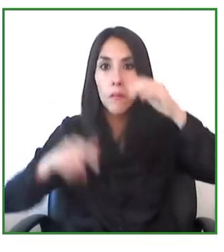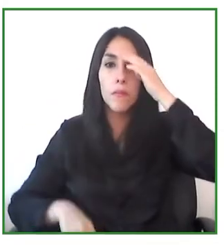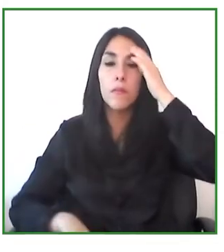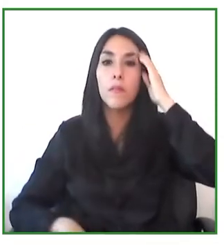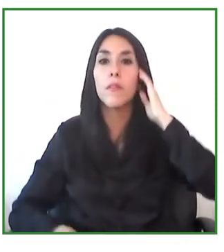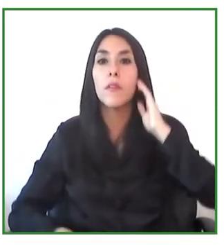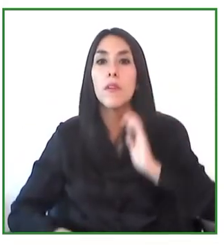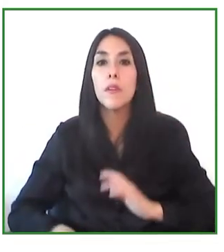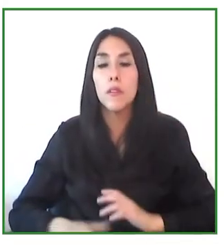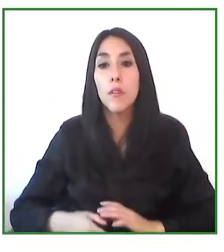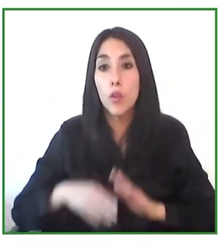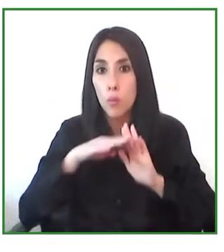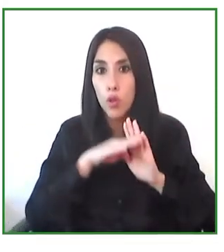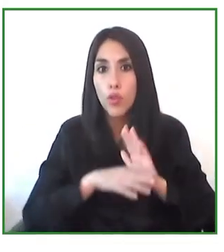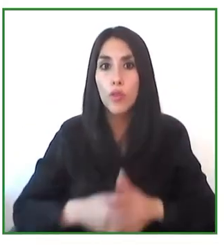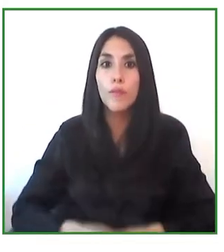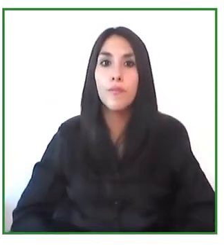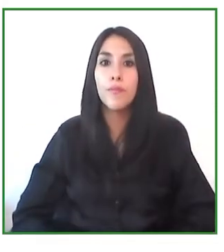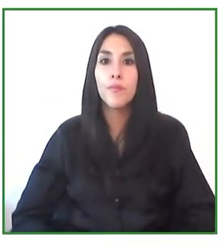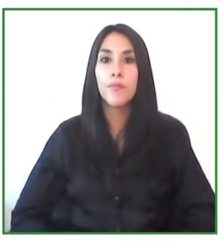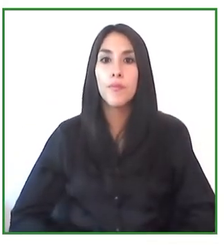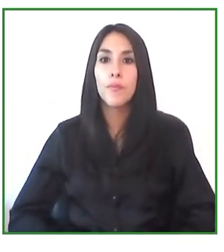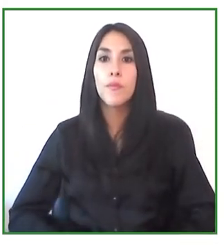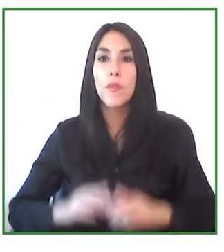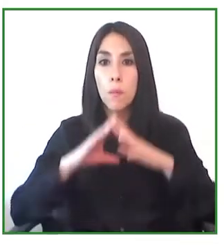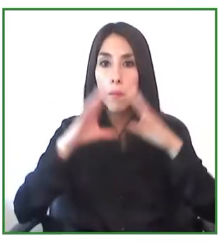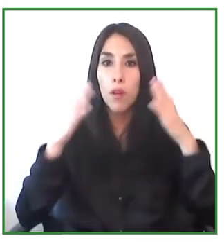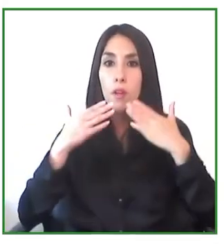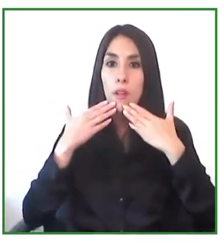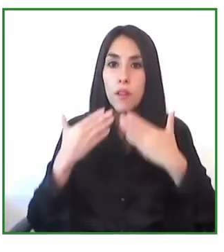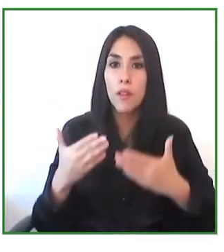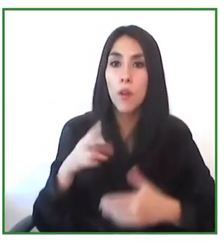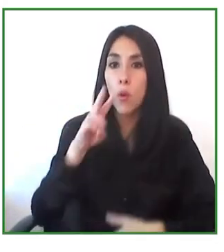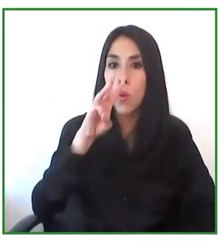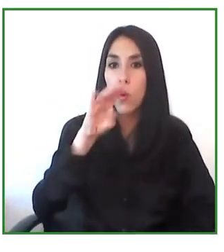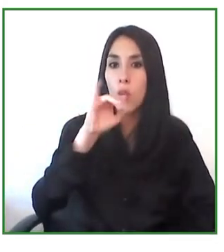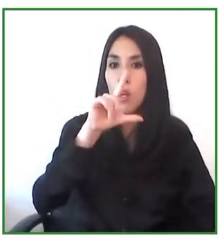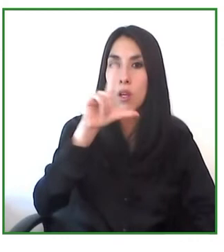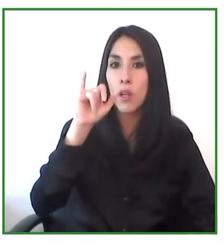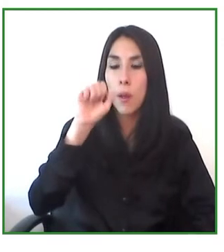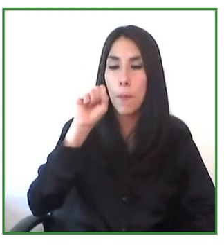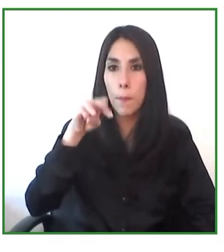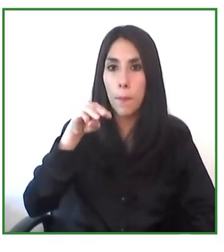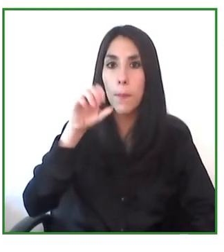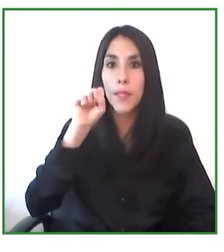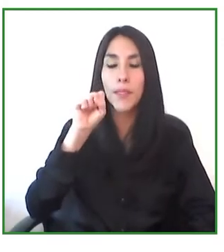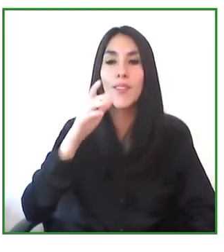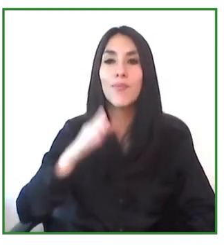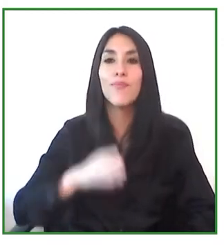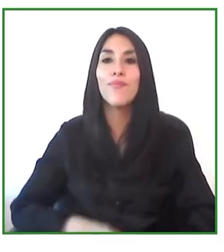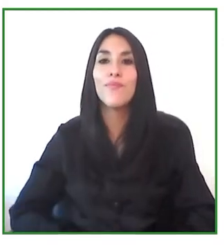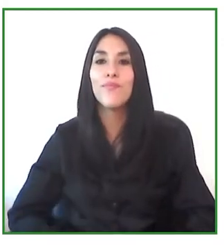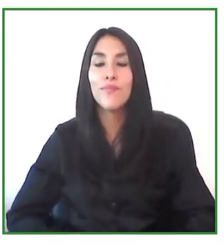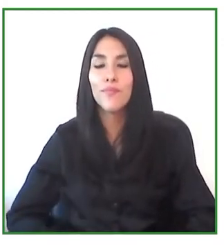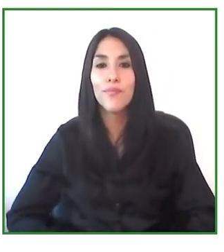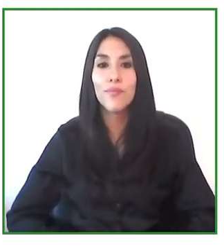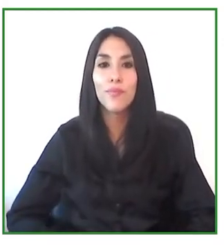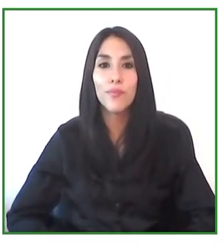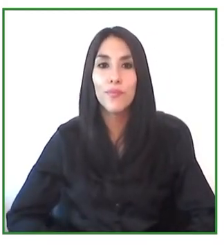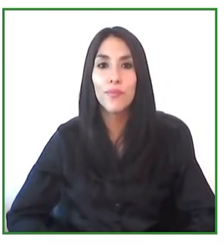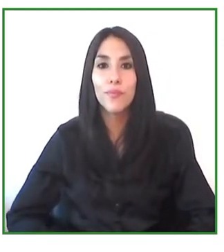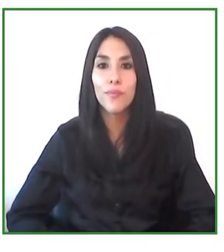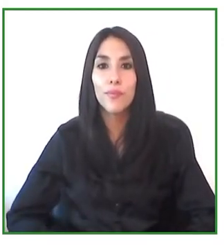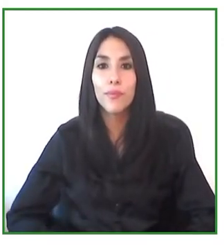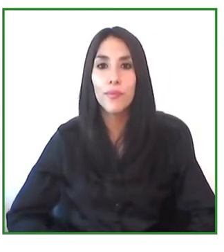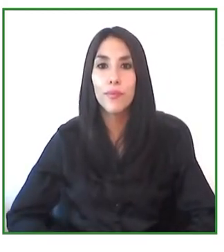Muchas gracias, William, y por tu compromiso que se ha notado desde el primer momento. Estamos convencidos que este proyecto, al igual que